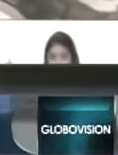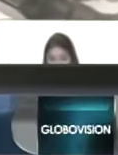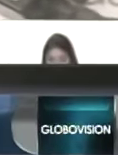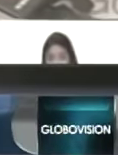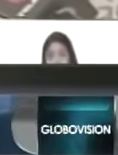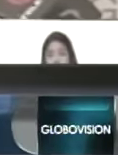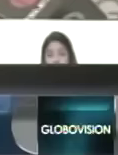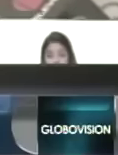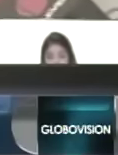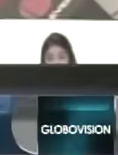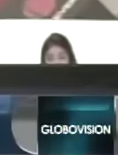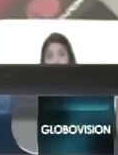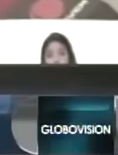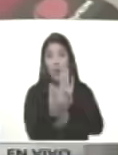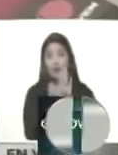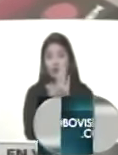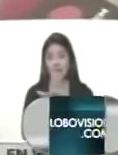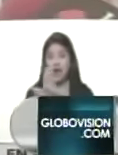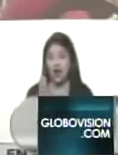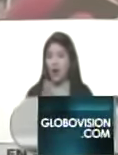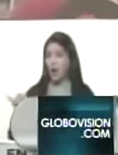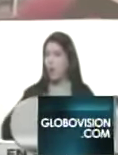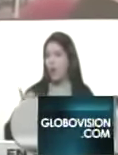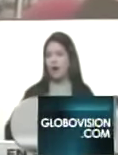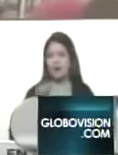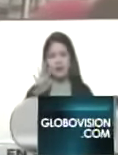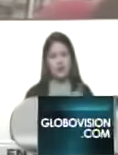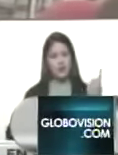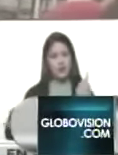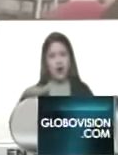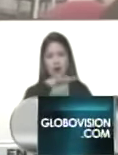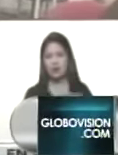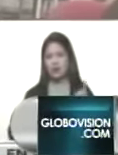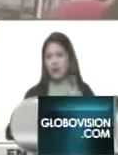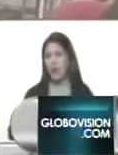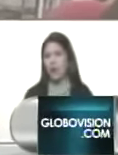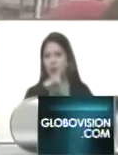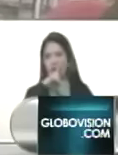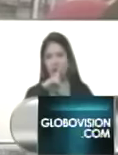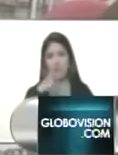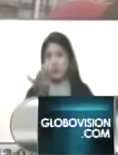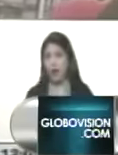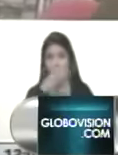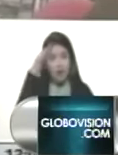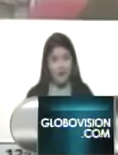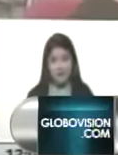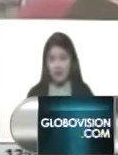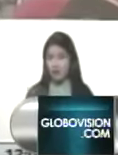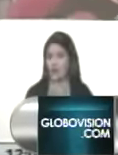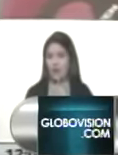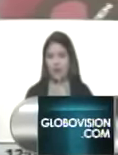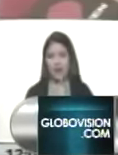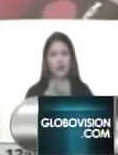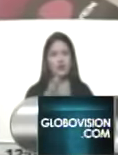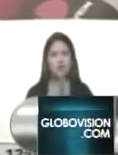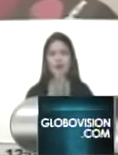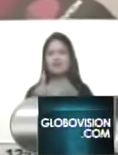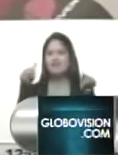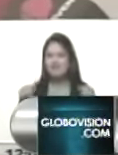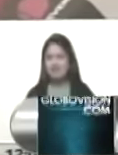de reseñar cualquier eventualidad no oficial de lo que acontecía